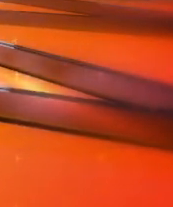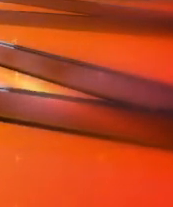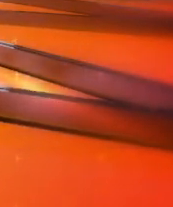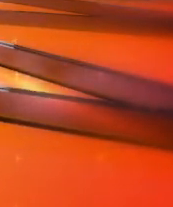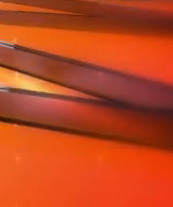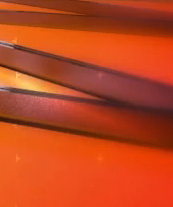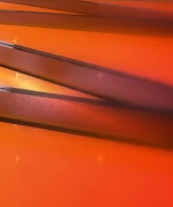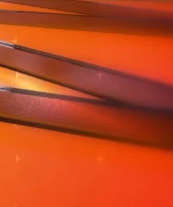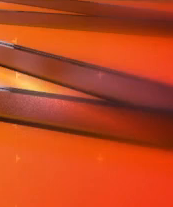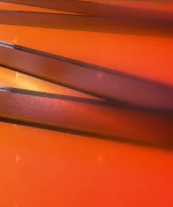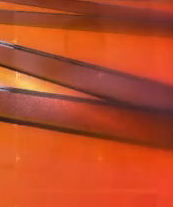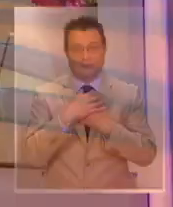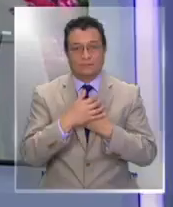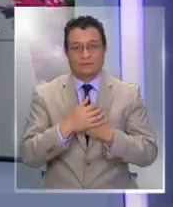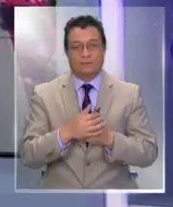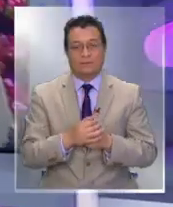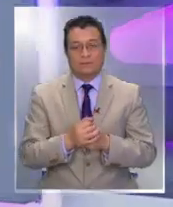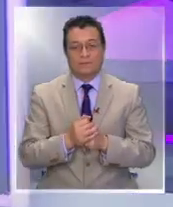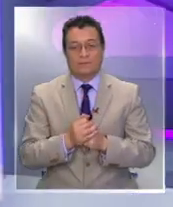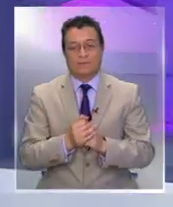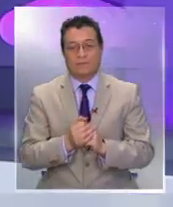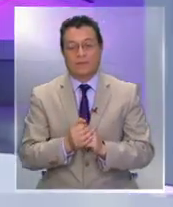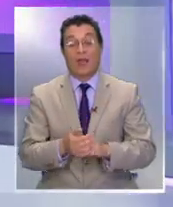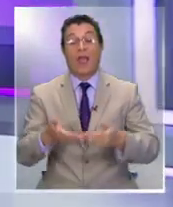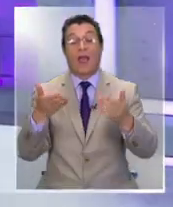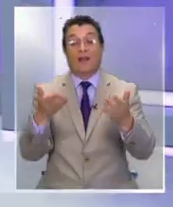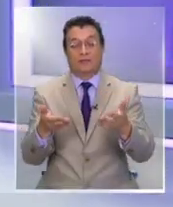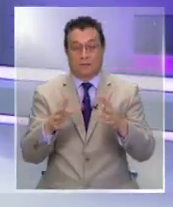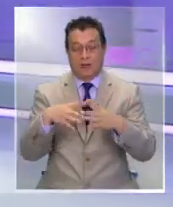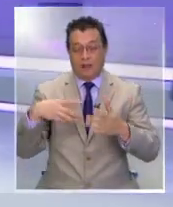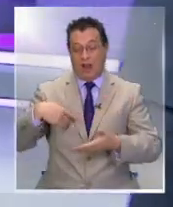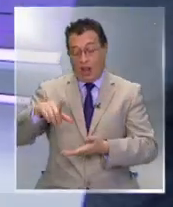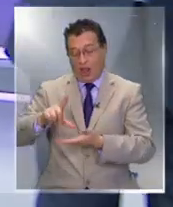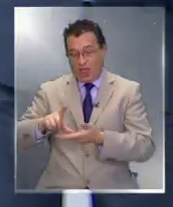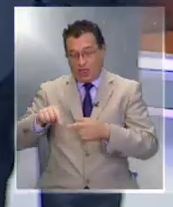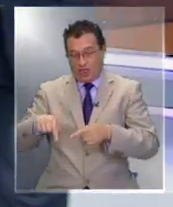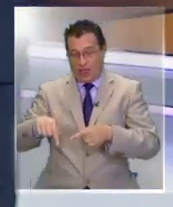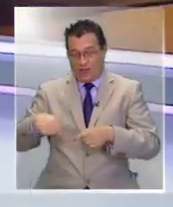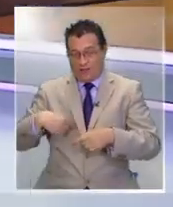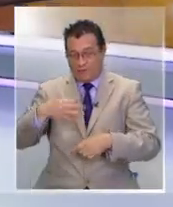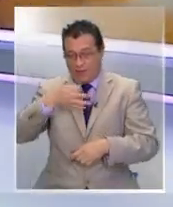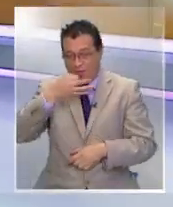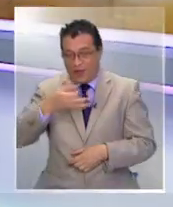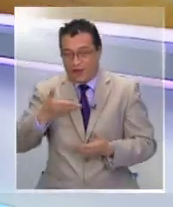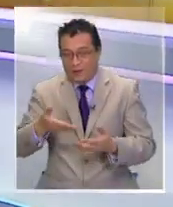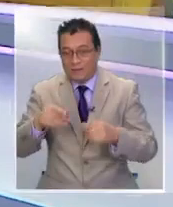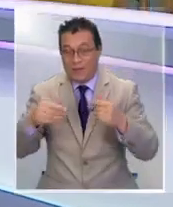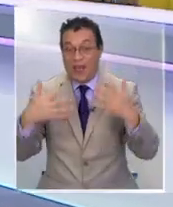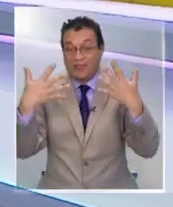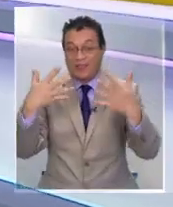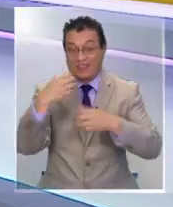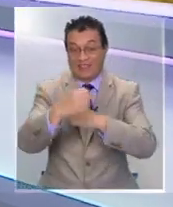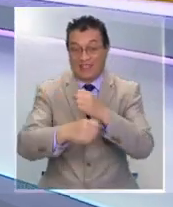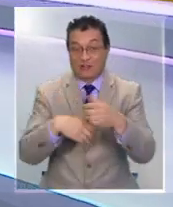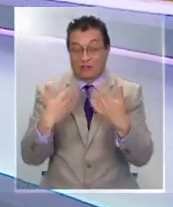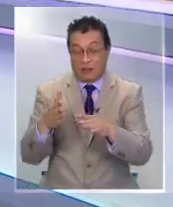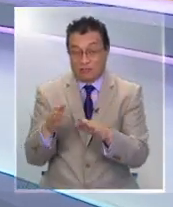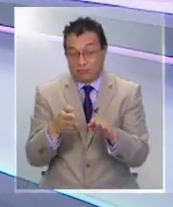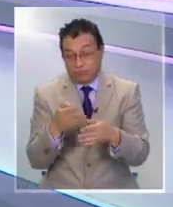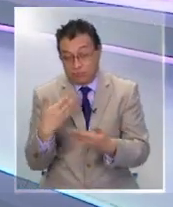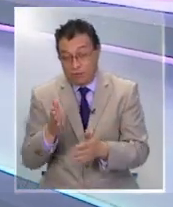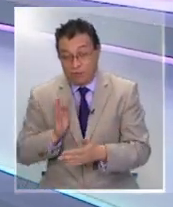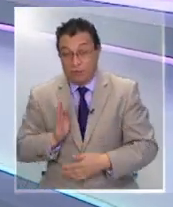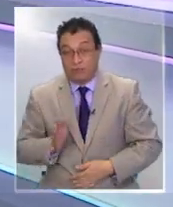Ahora reportajes. Esto es más local, no es tan sideral. Mira, han pasado 10 años desde que se puso en